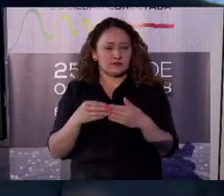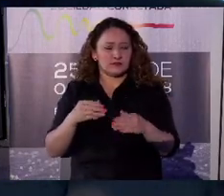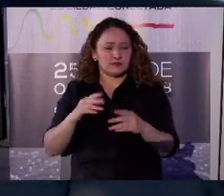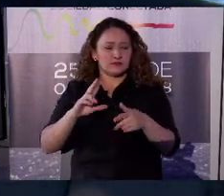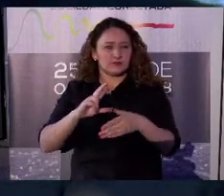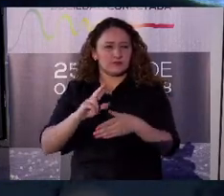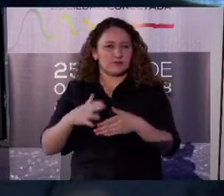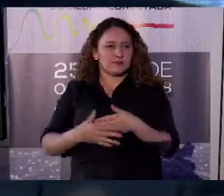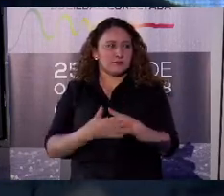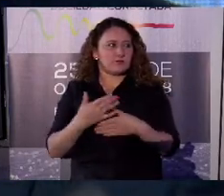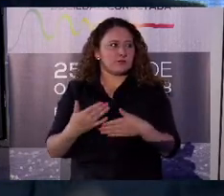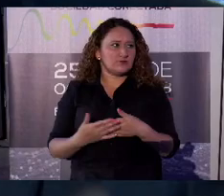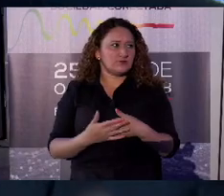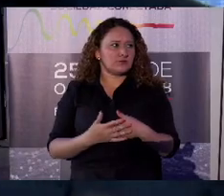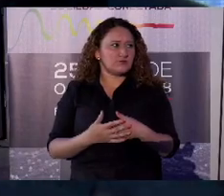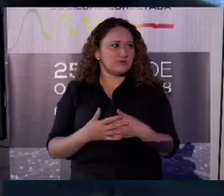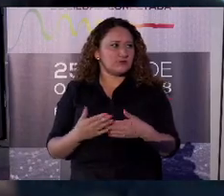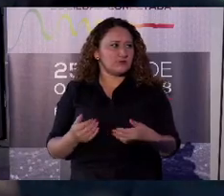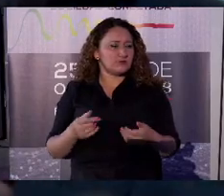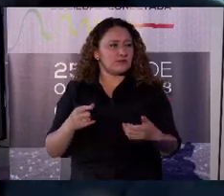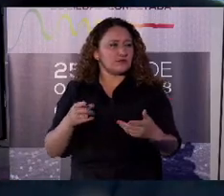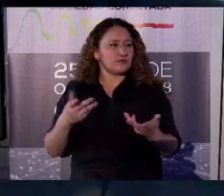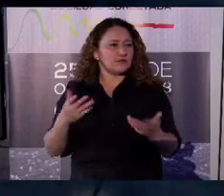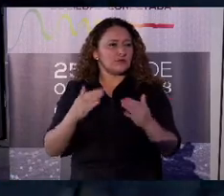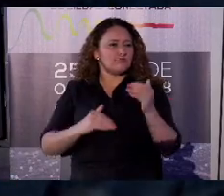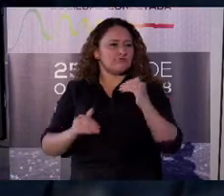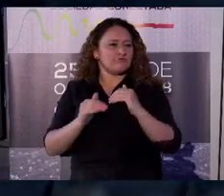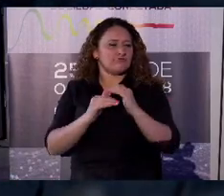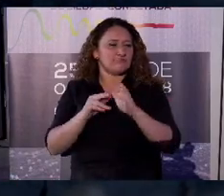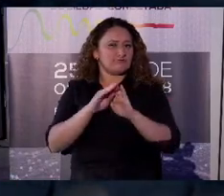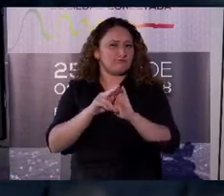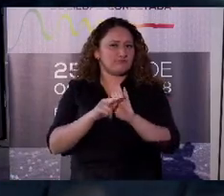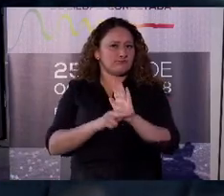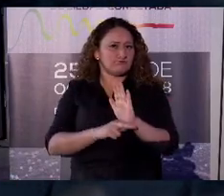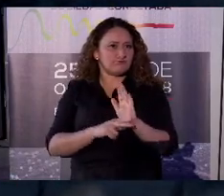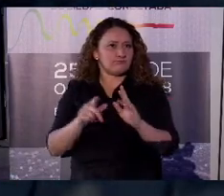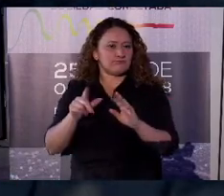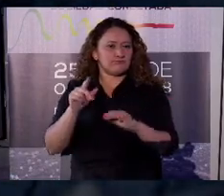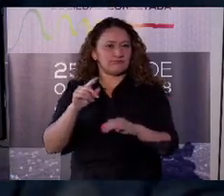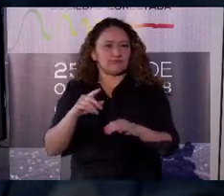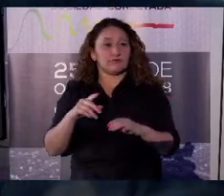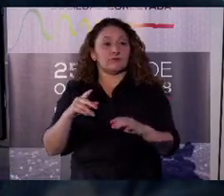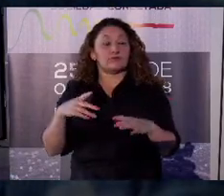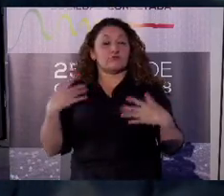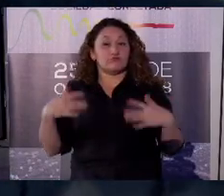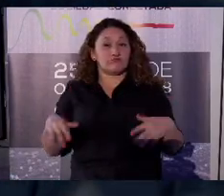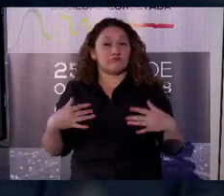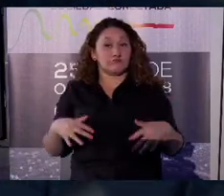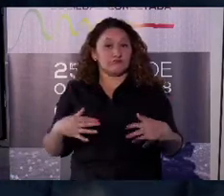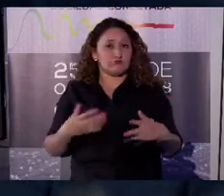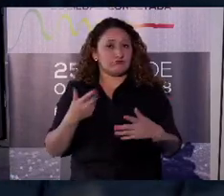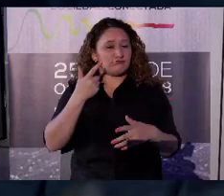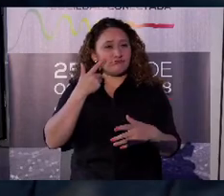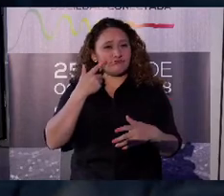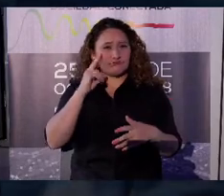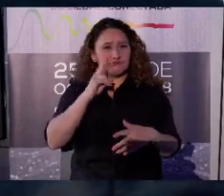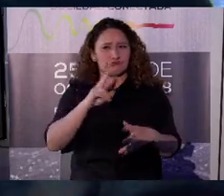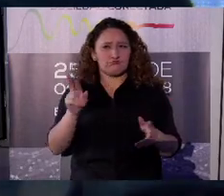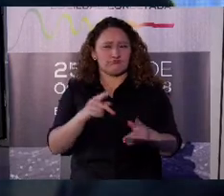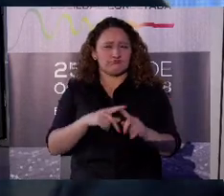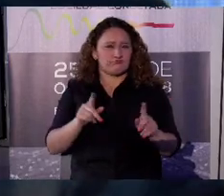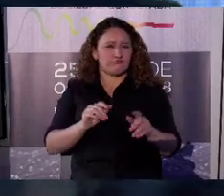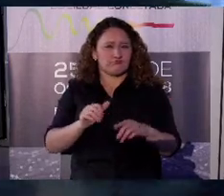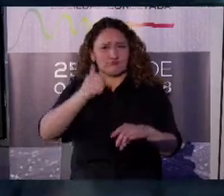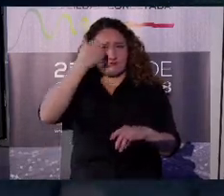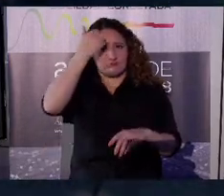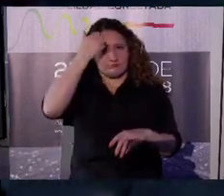Latina si queremos alcanzar los estándares de la OECD. Entonces, el primer mensaje que quiero transmitir, y que parece que es evidente, pero es fundamental, porque además estamos viendo en